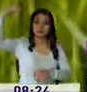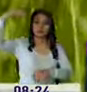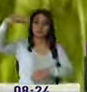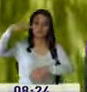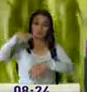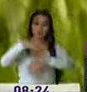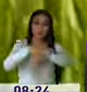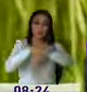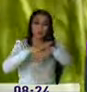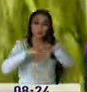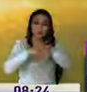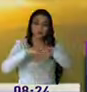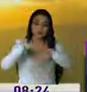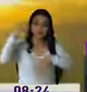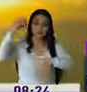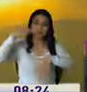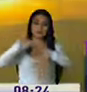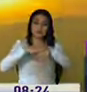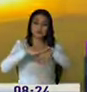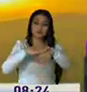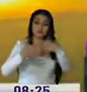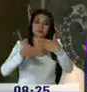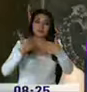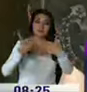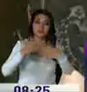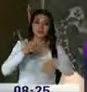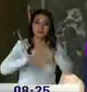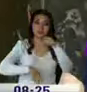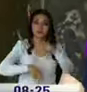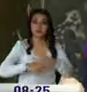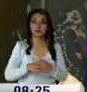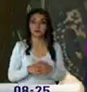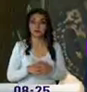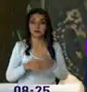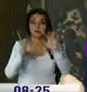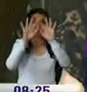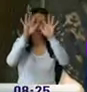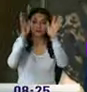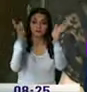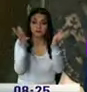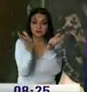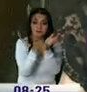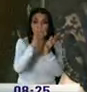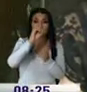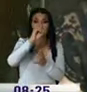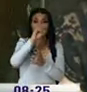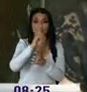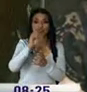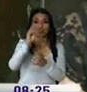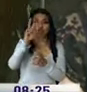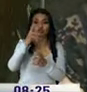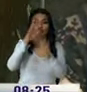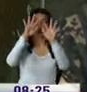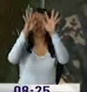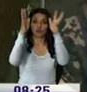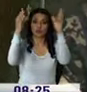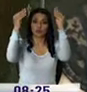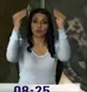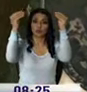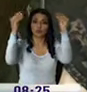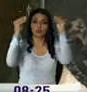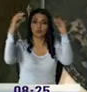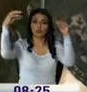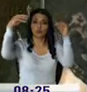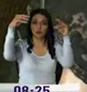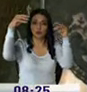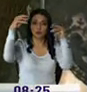entran en contacto con la piel con mayor facilidad. La capa de ozono que está desapareciendo y aparecen grandes huecos en la